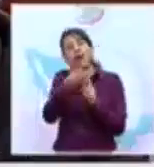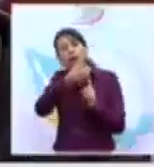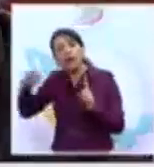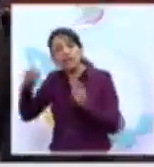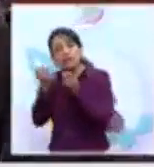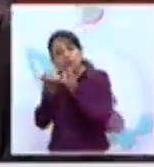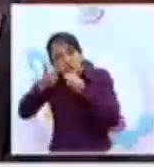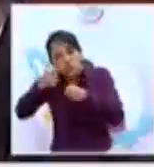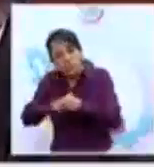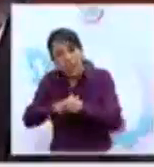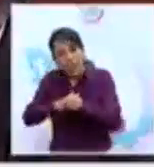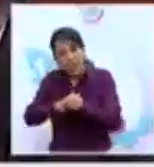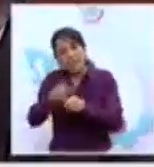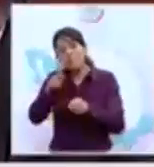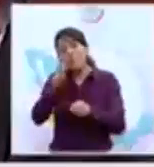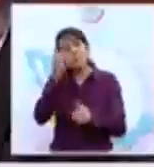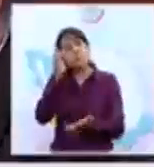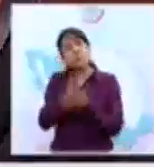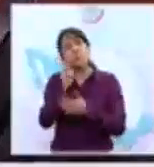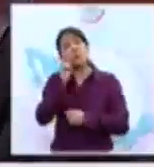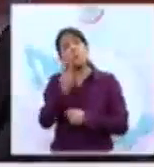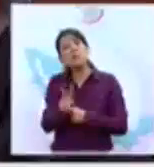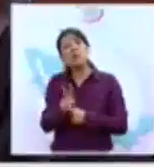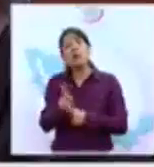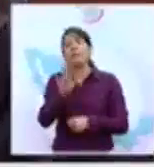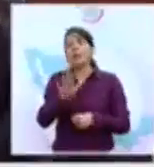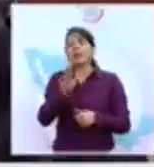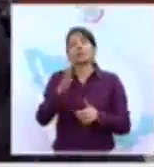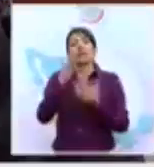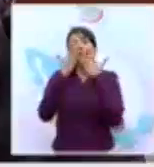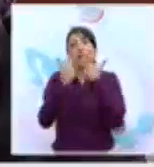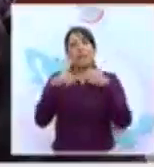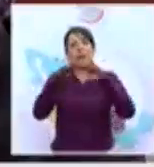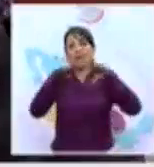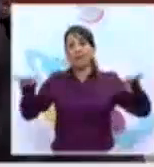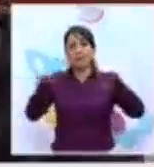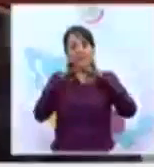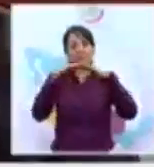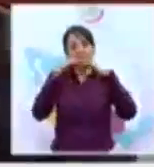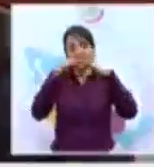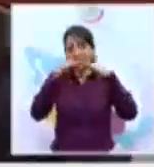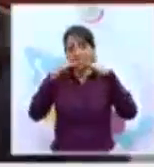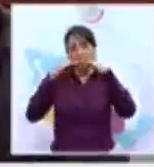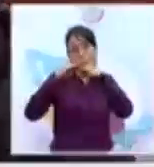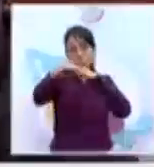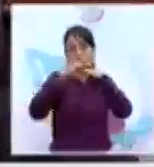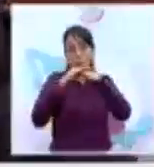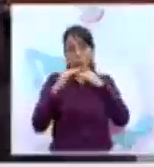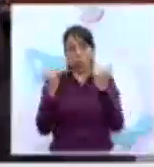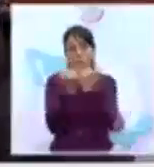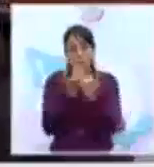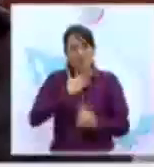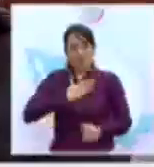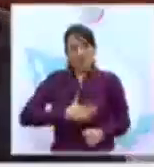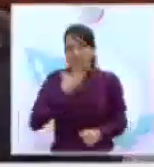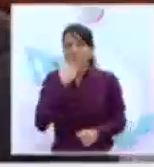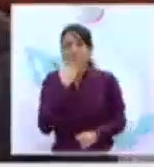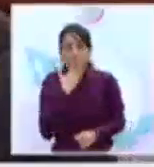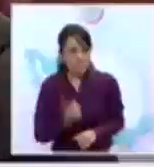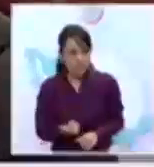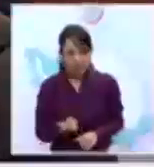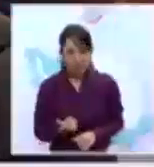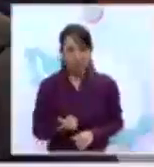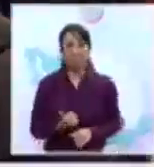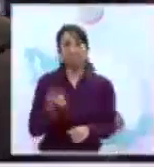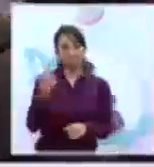el tema de la desigualdad utilizando el índice de Gini, ¿sí? Y eso no es suficiente. O sea, lo que